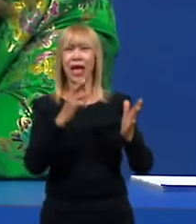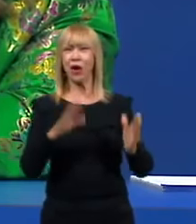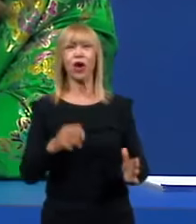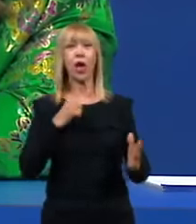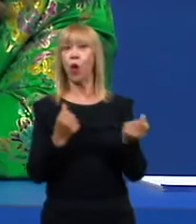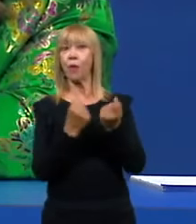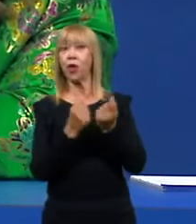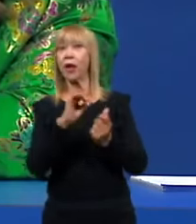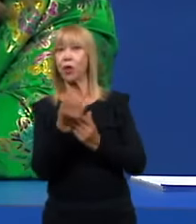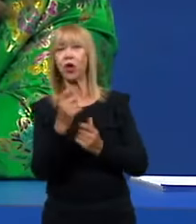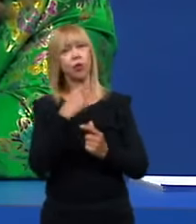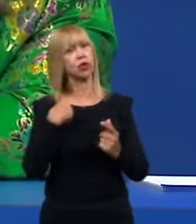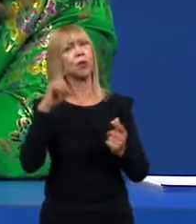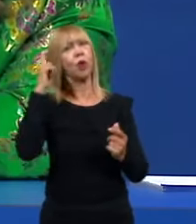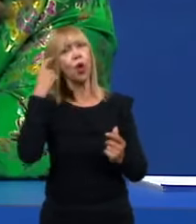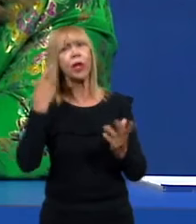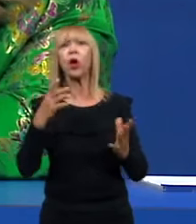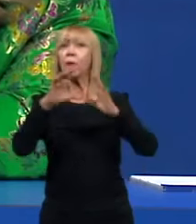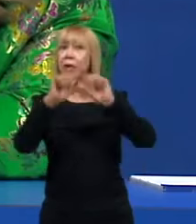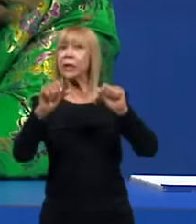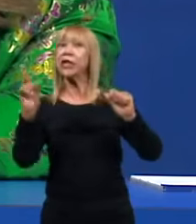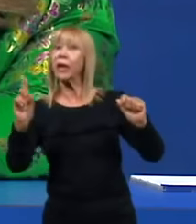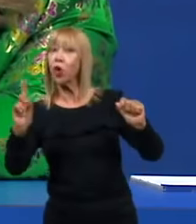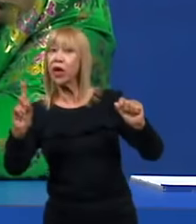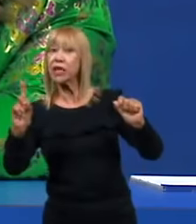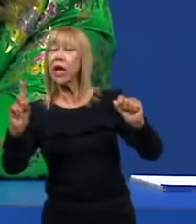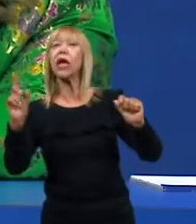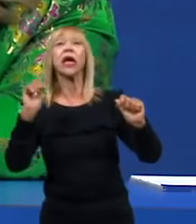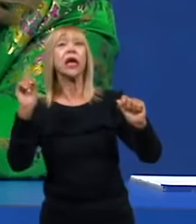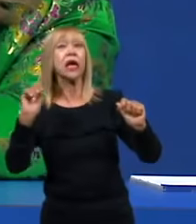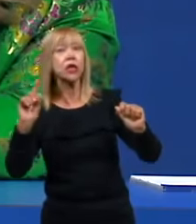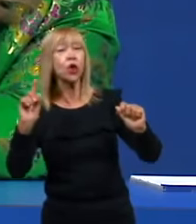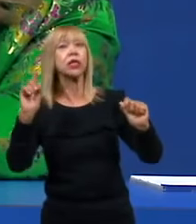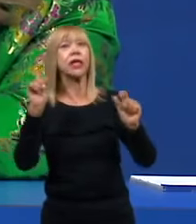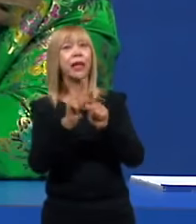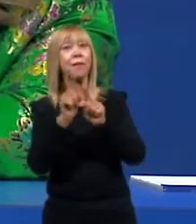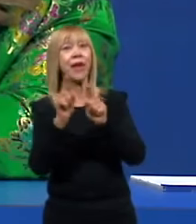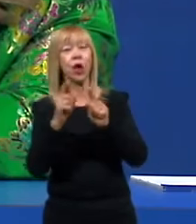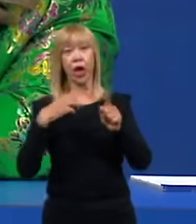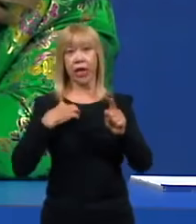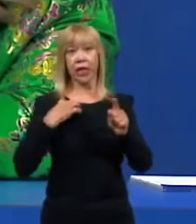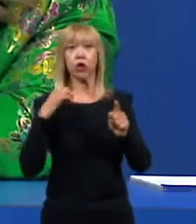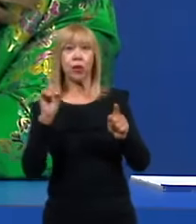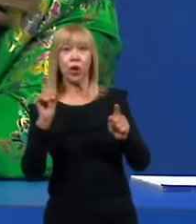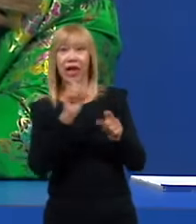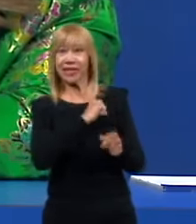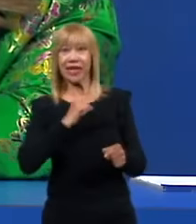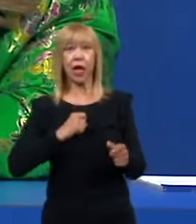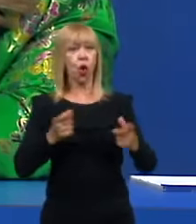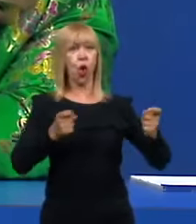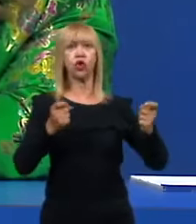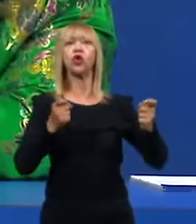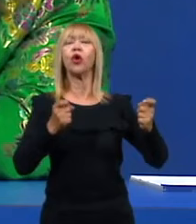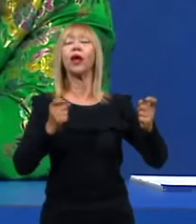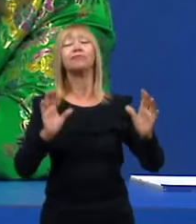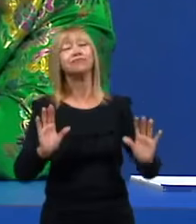pero estamos bajo un gobierno donde el presidente es demócrata y donde el liderato demócrata en el Senado controla.